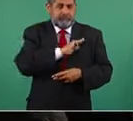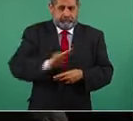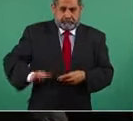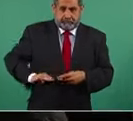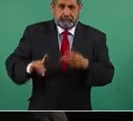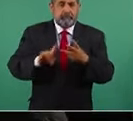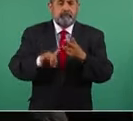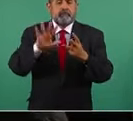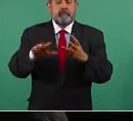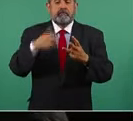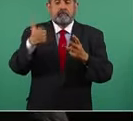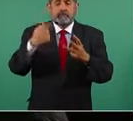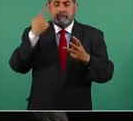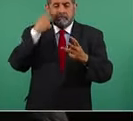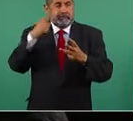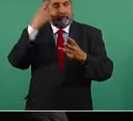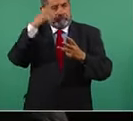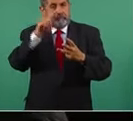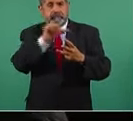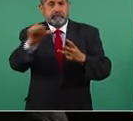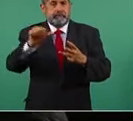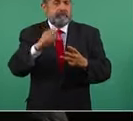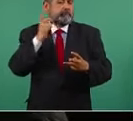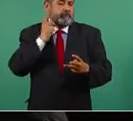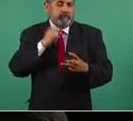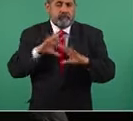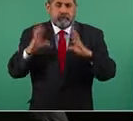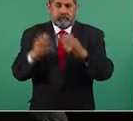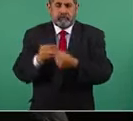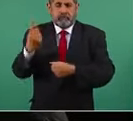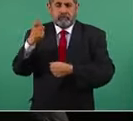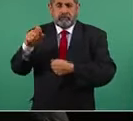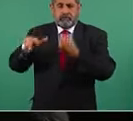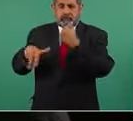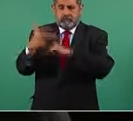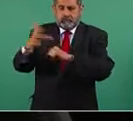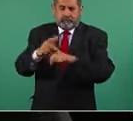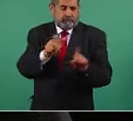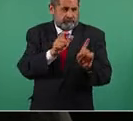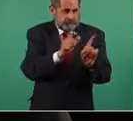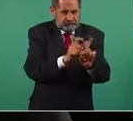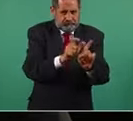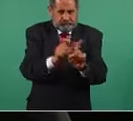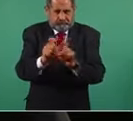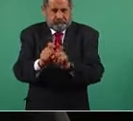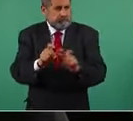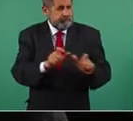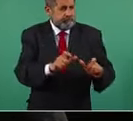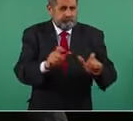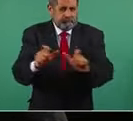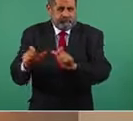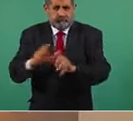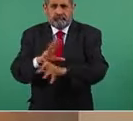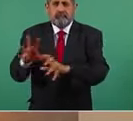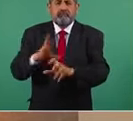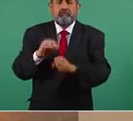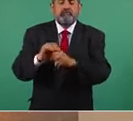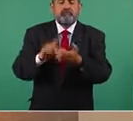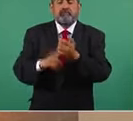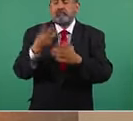candidatos a diputados, en total 113 servicios de seguridad, que implicó un total